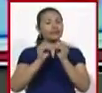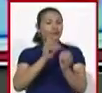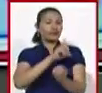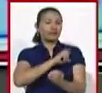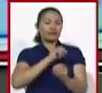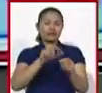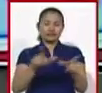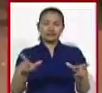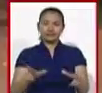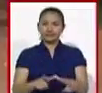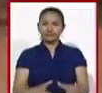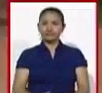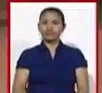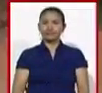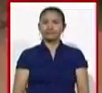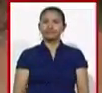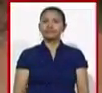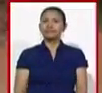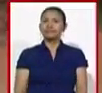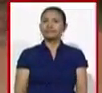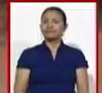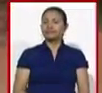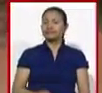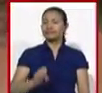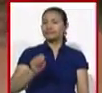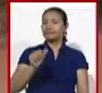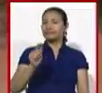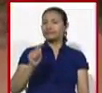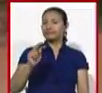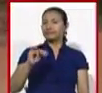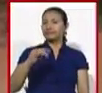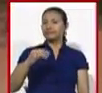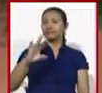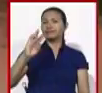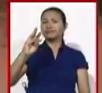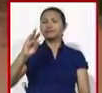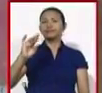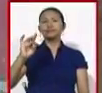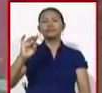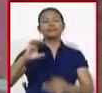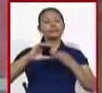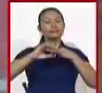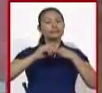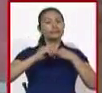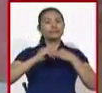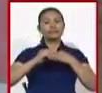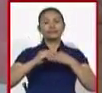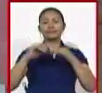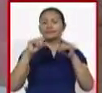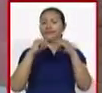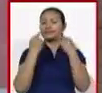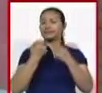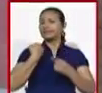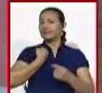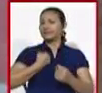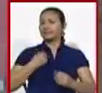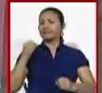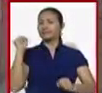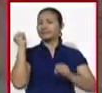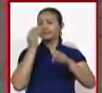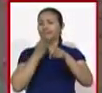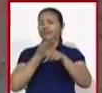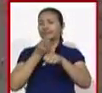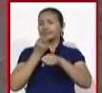presencia policial. En el barrio Santiago Parada, zona del octavo anillo, Canal Guapilo, presuntos pandilleros apedrearon una